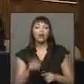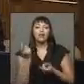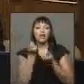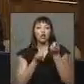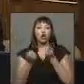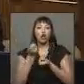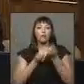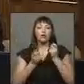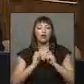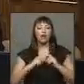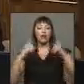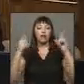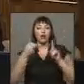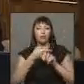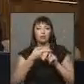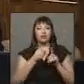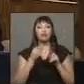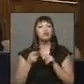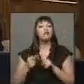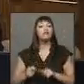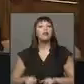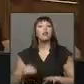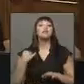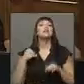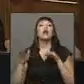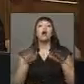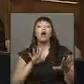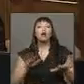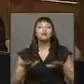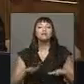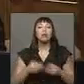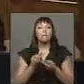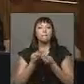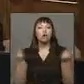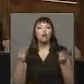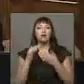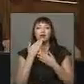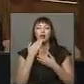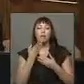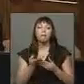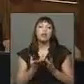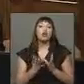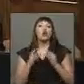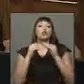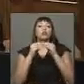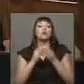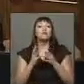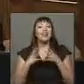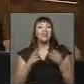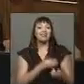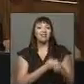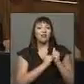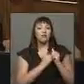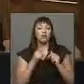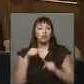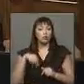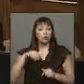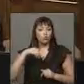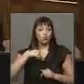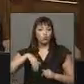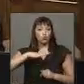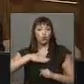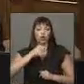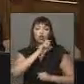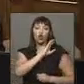los índices de participación de las mujeres en distintas áreas de la vida pública, constituyen enormes desafíos que nuestro gobierno ha